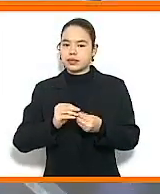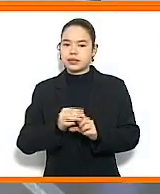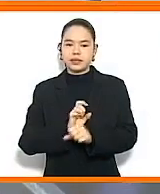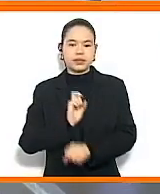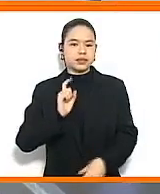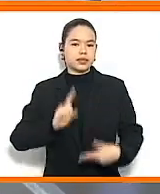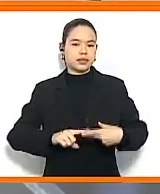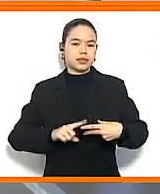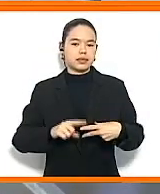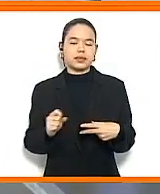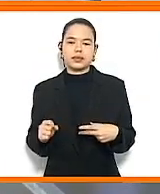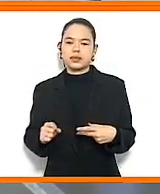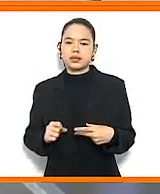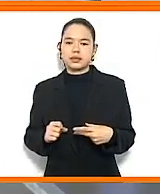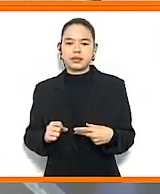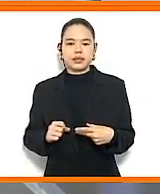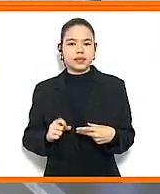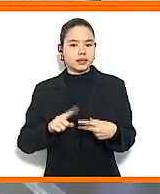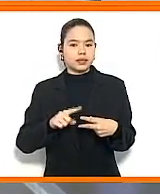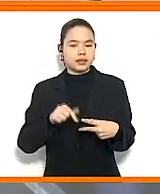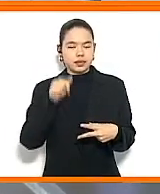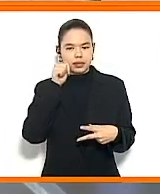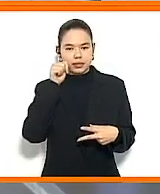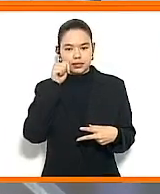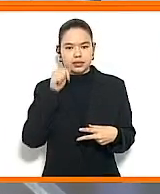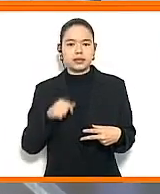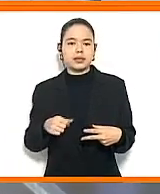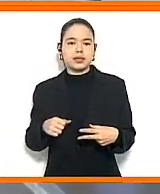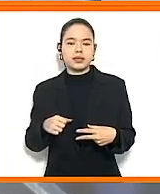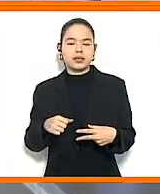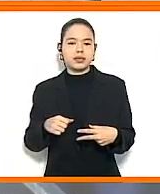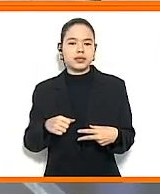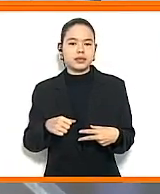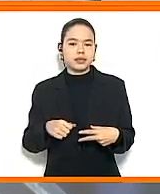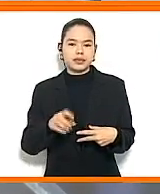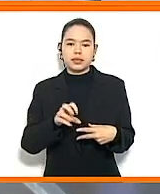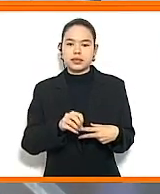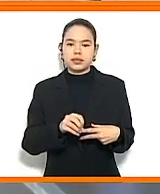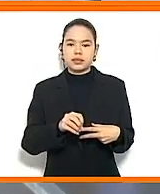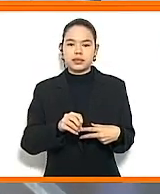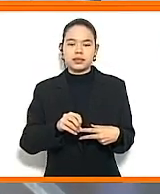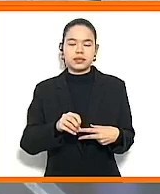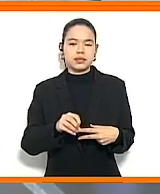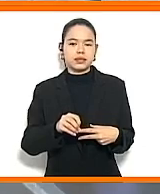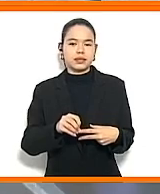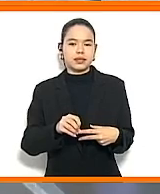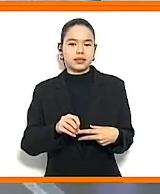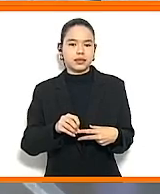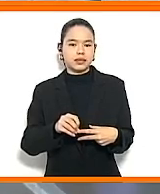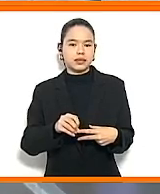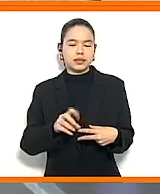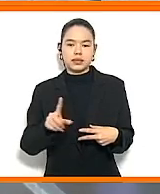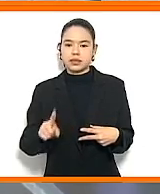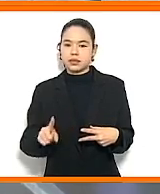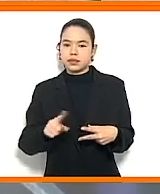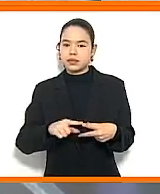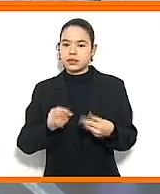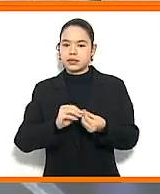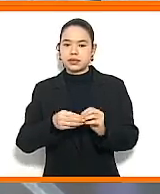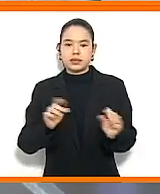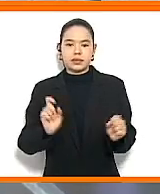dígito seleccionado es... Atentos, porque este es el 0, segundo dígito. 1, número